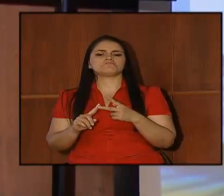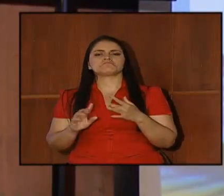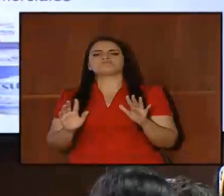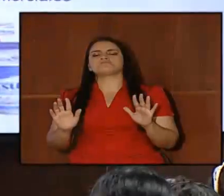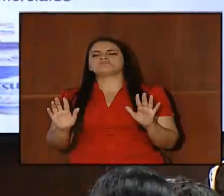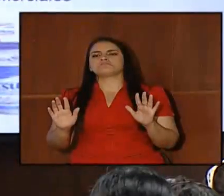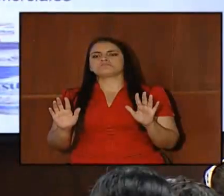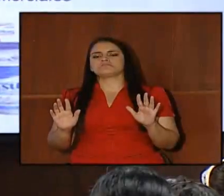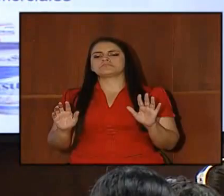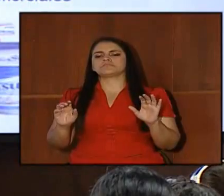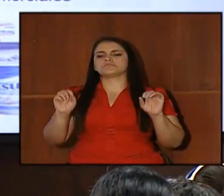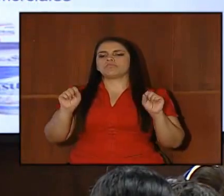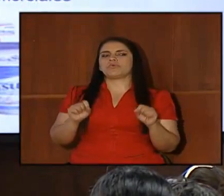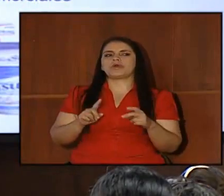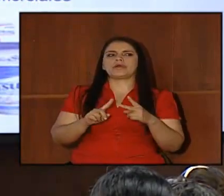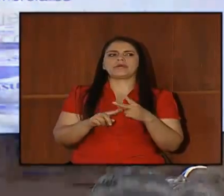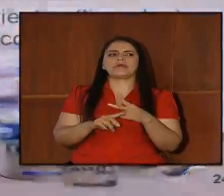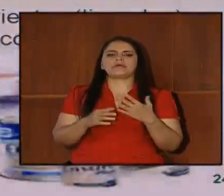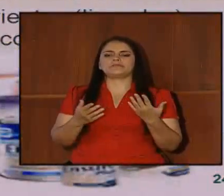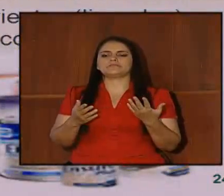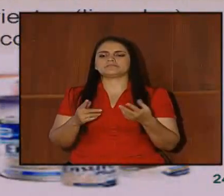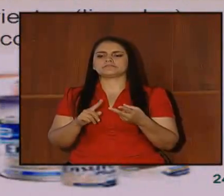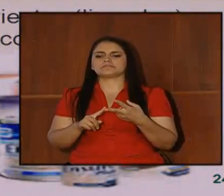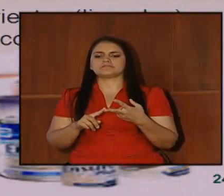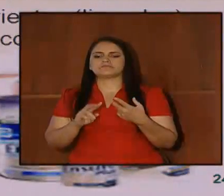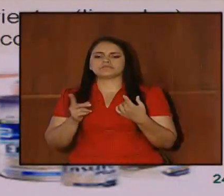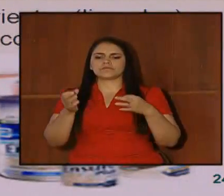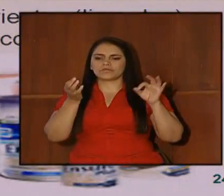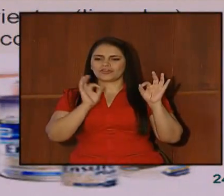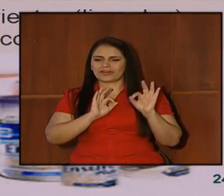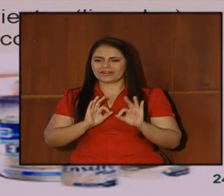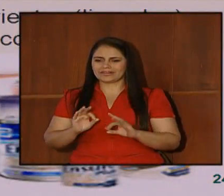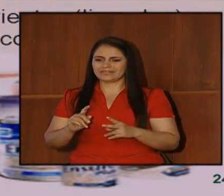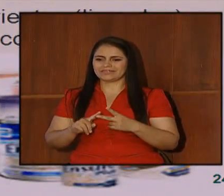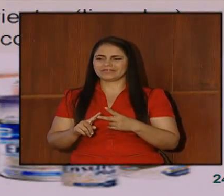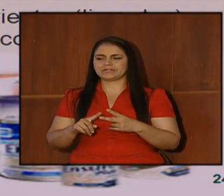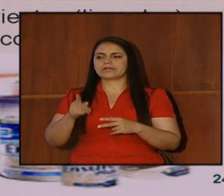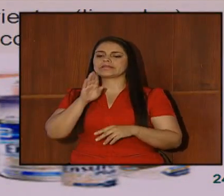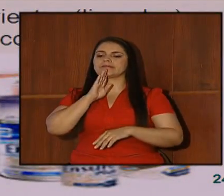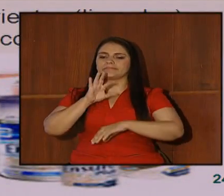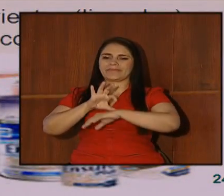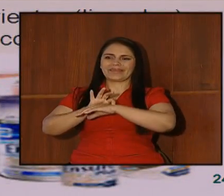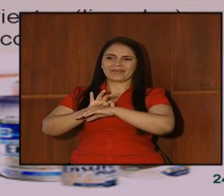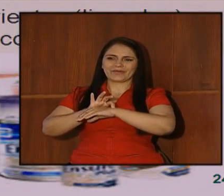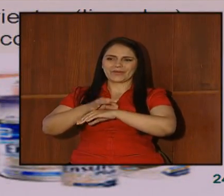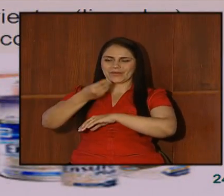también se le pueden dar preparados indicados